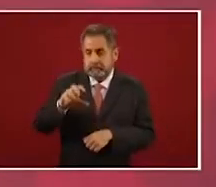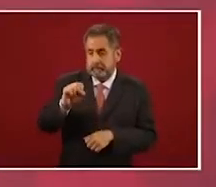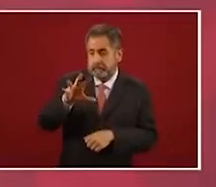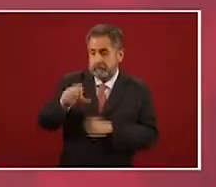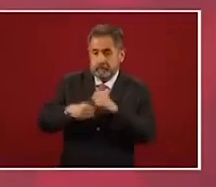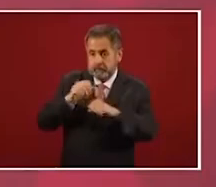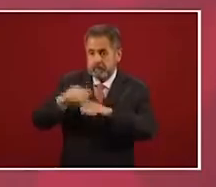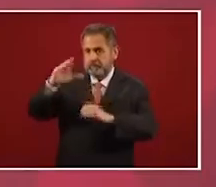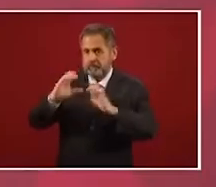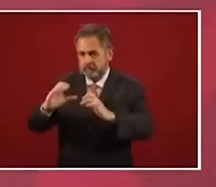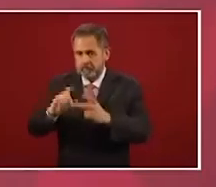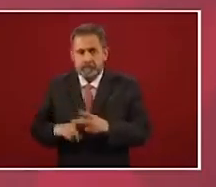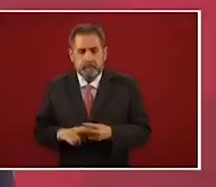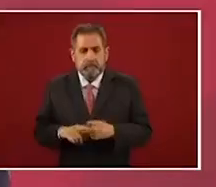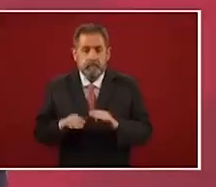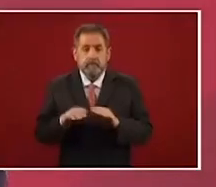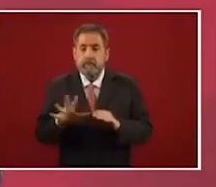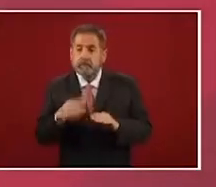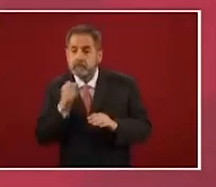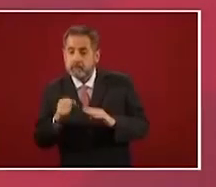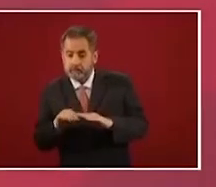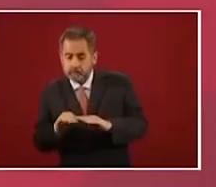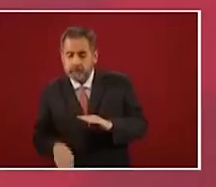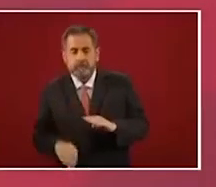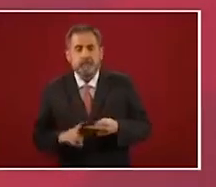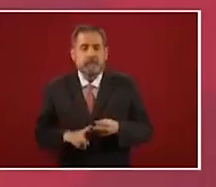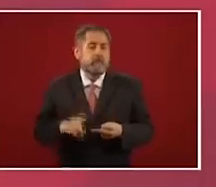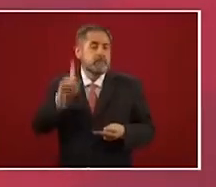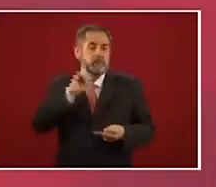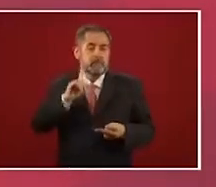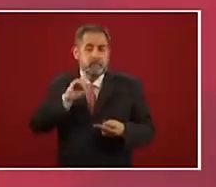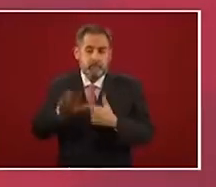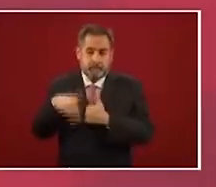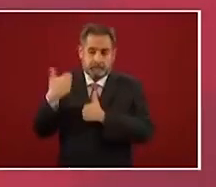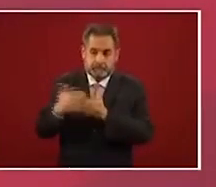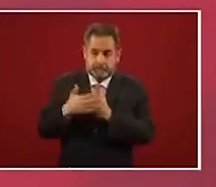65 años, menores de 5 años,